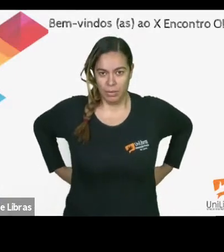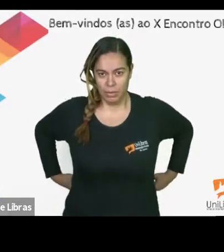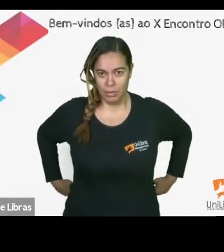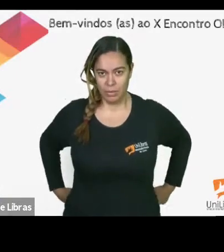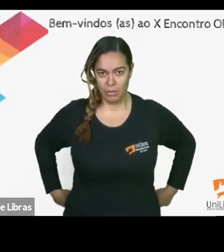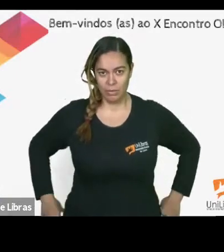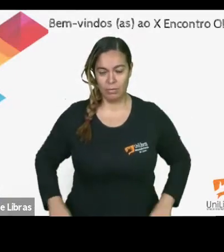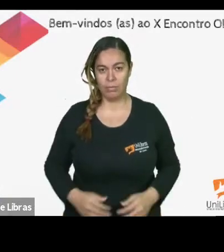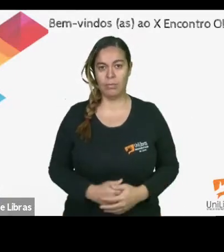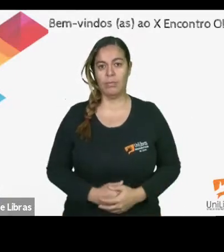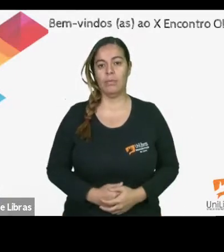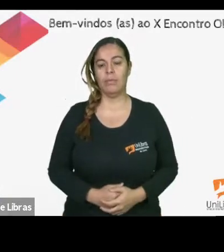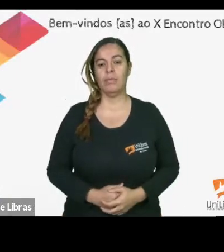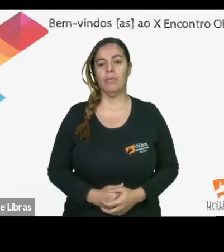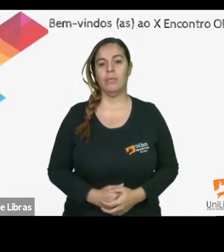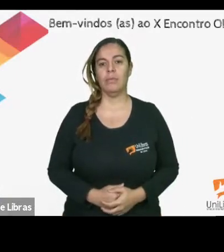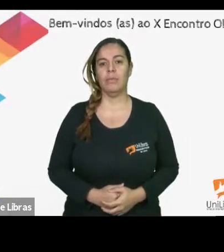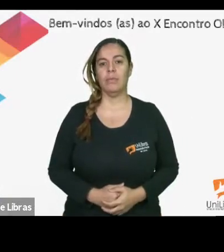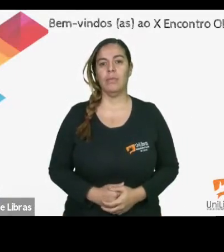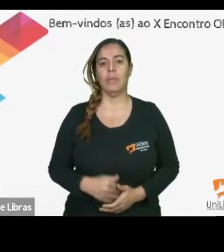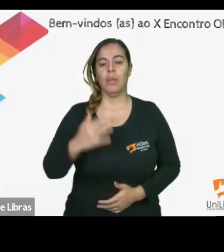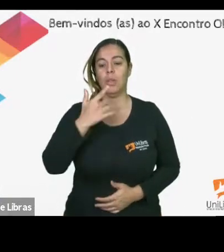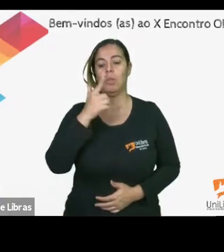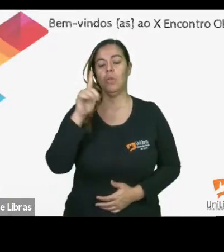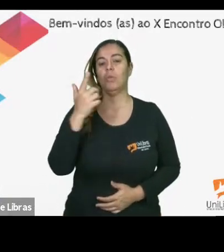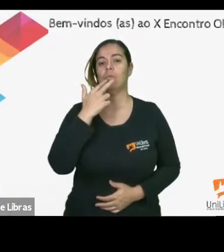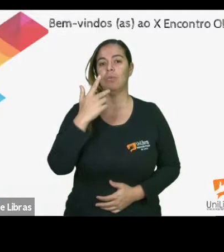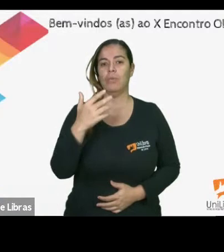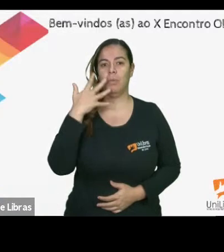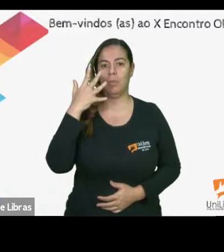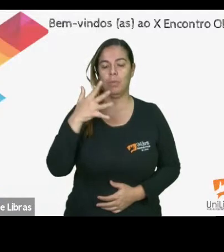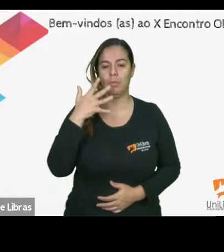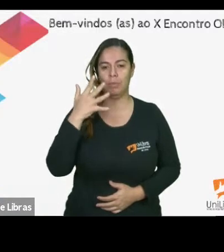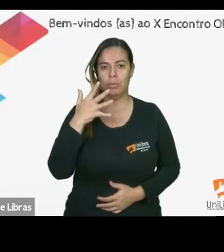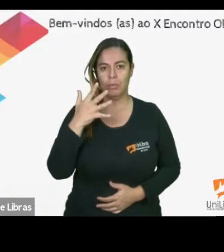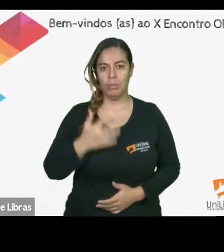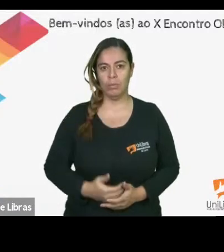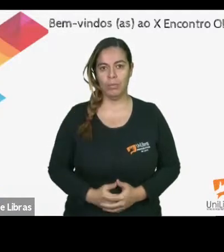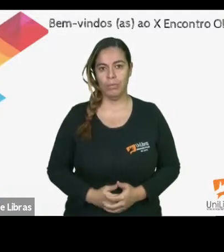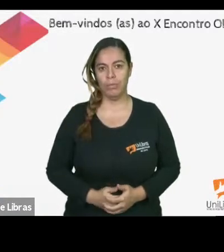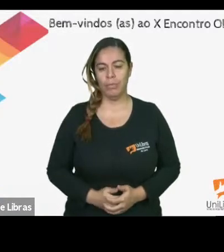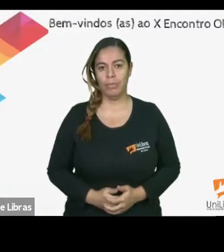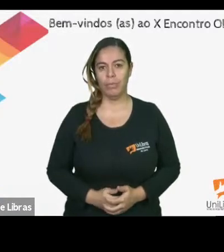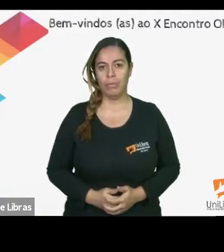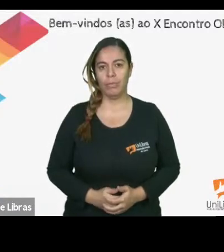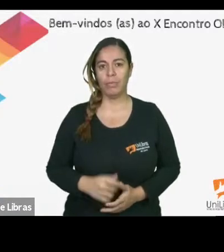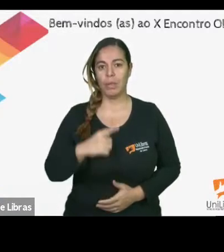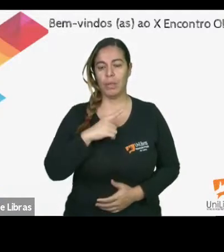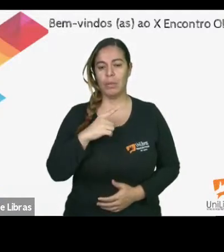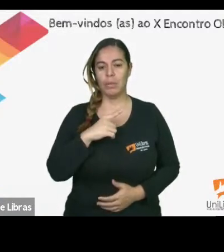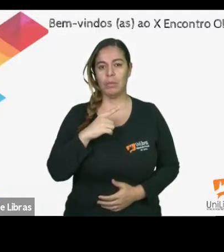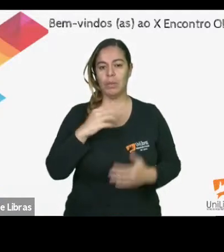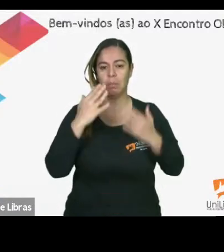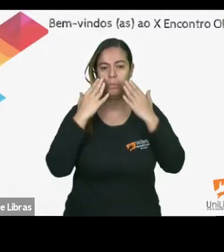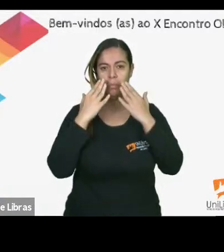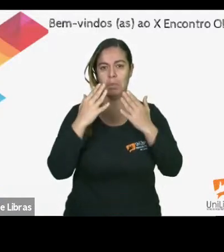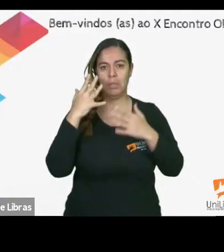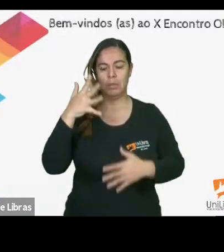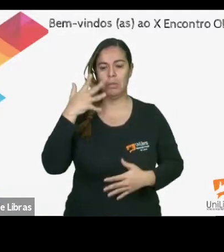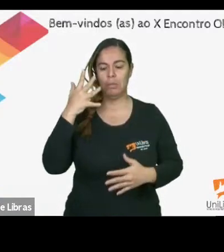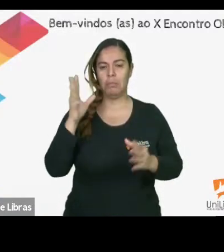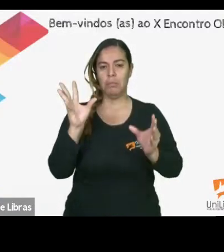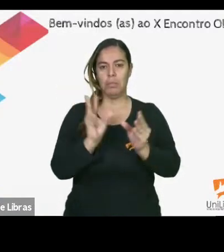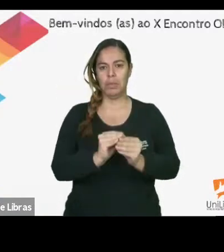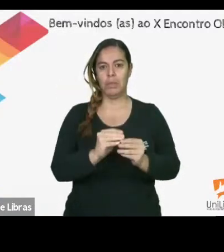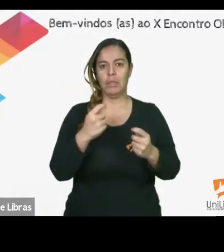con el discurso en dos idiomas. Desde luego, tengo una pequeña presentación que tiene que ver con